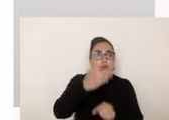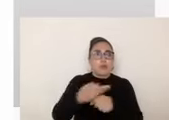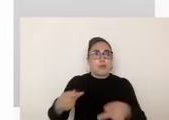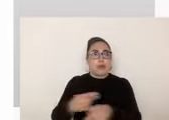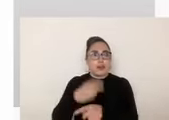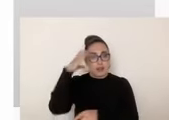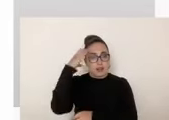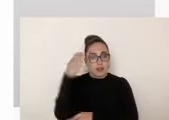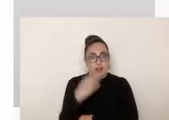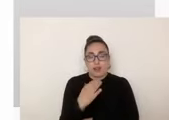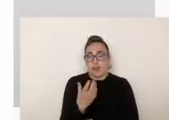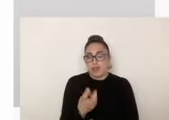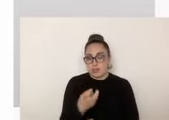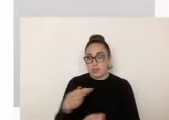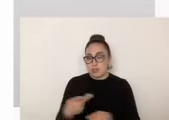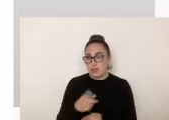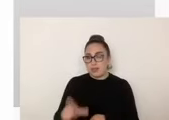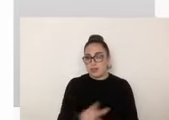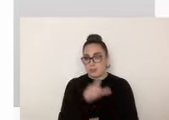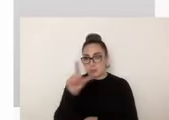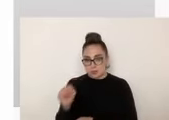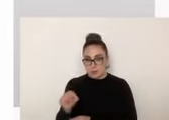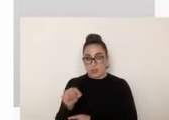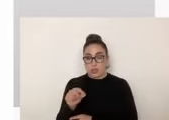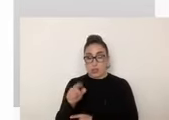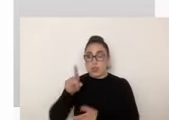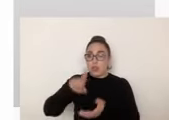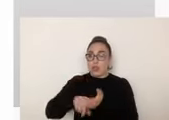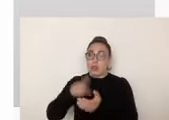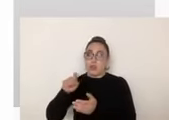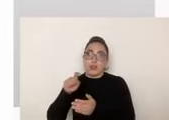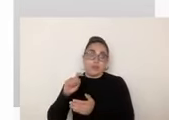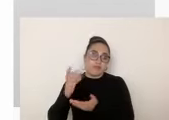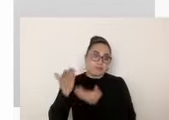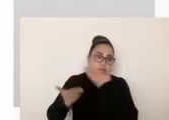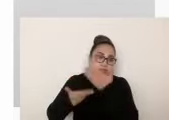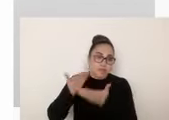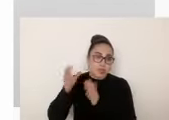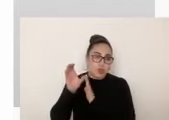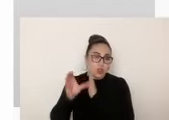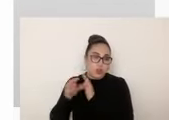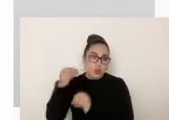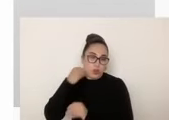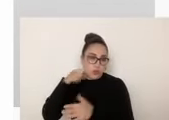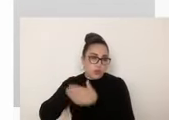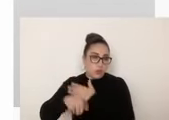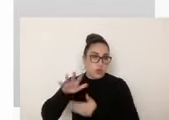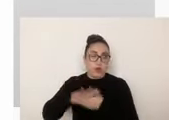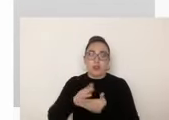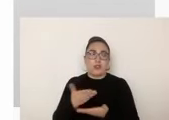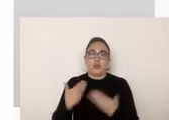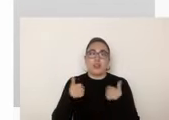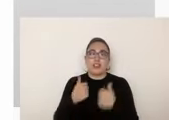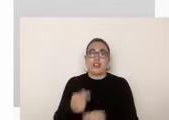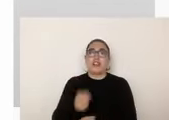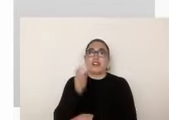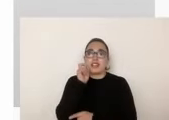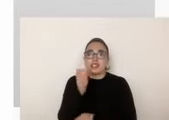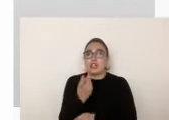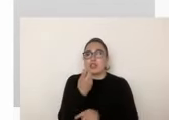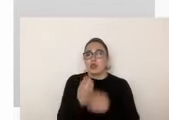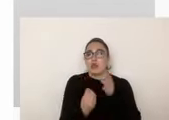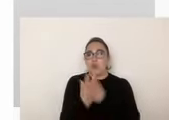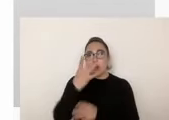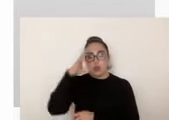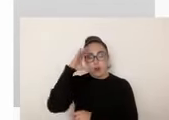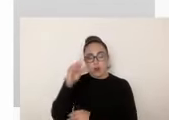consecuencialista, absolutamente consecuencialista. Pero el derecho penal no lo reconoce porque no entiende bien el concepto moderno, el concepto moderno de las